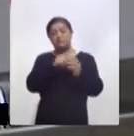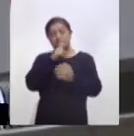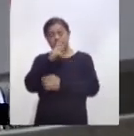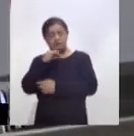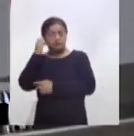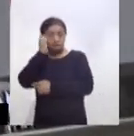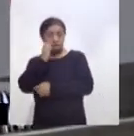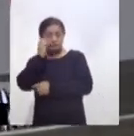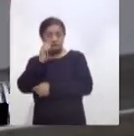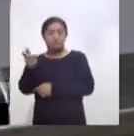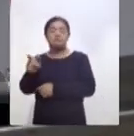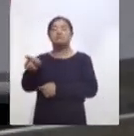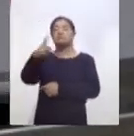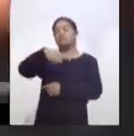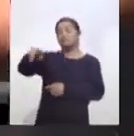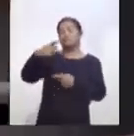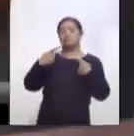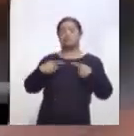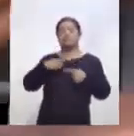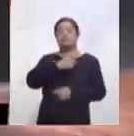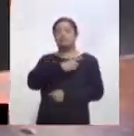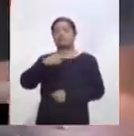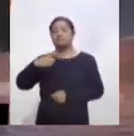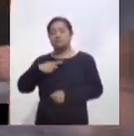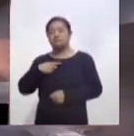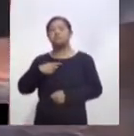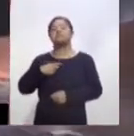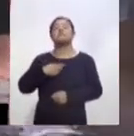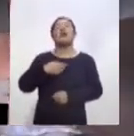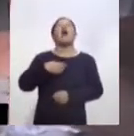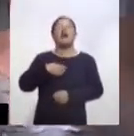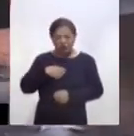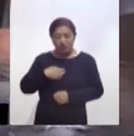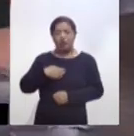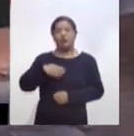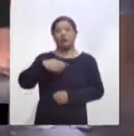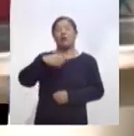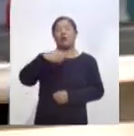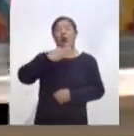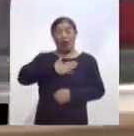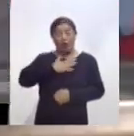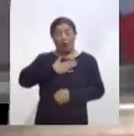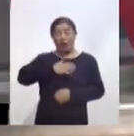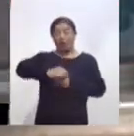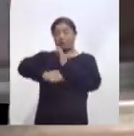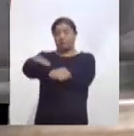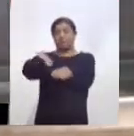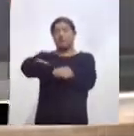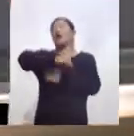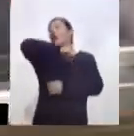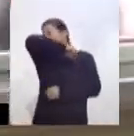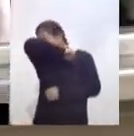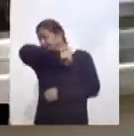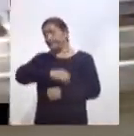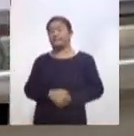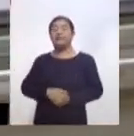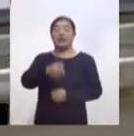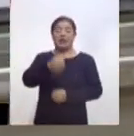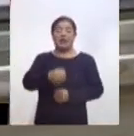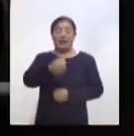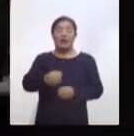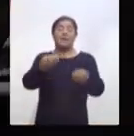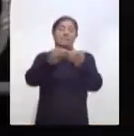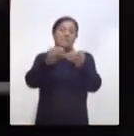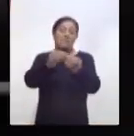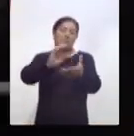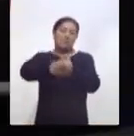las personas adopten las siguientes medidas: cubrirse nariz y boca al estornudar o toser con el ángulo interior del brazo, evitar el saludar de mano, beso o